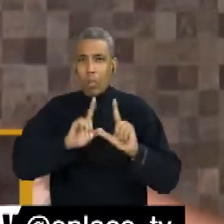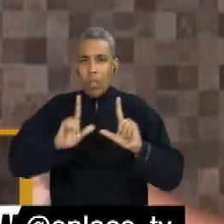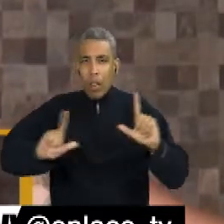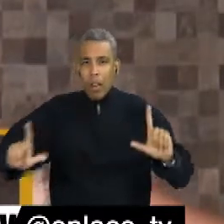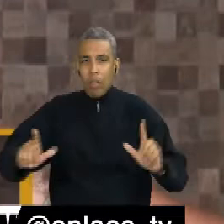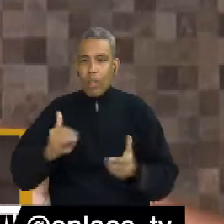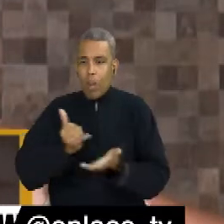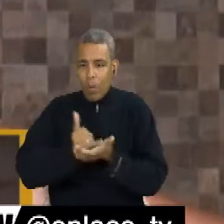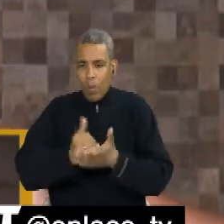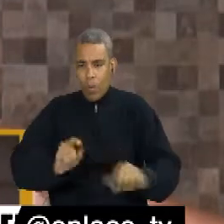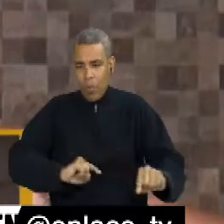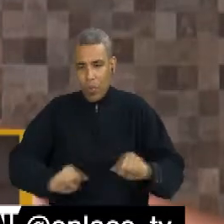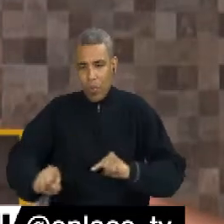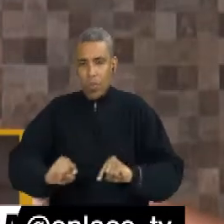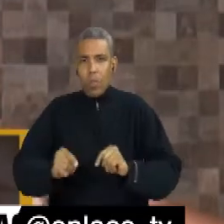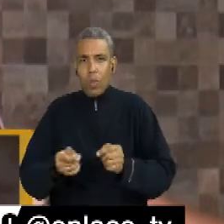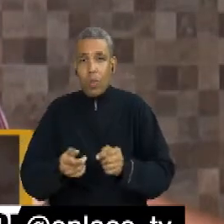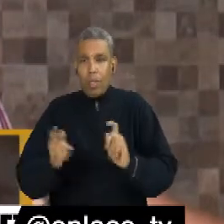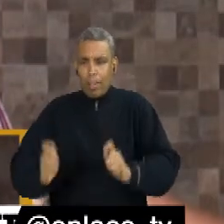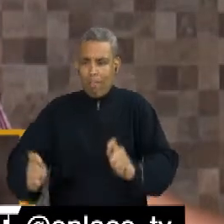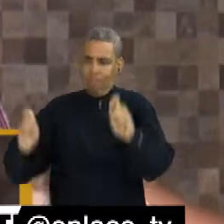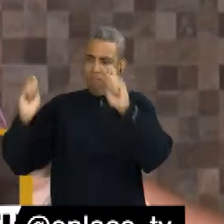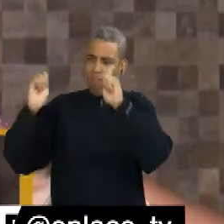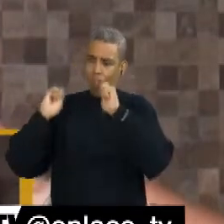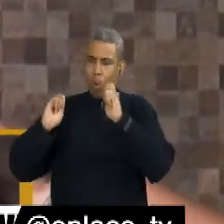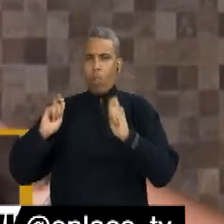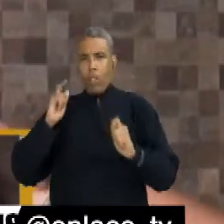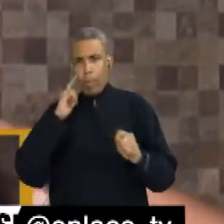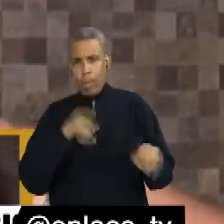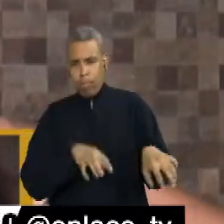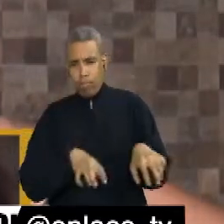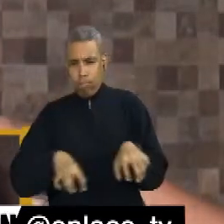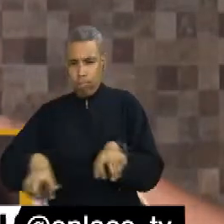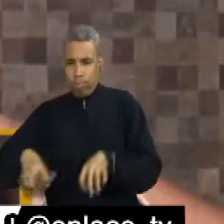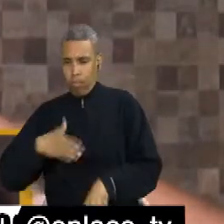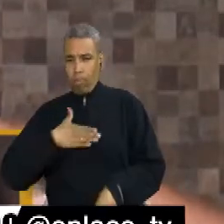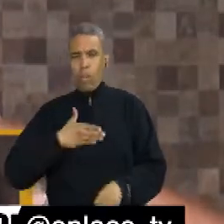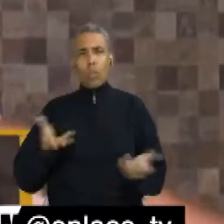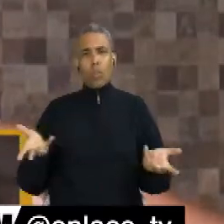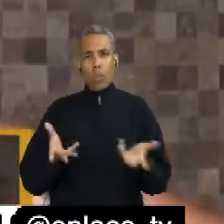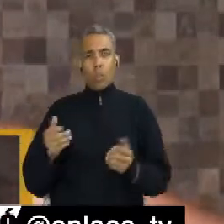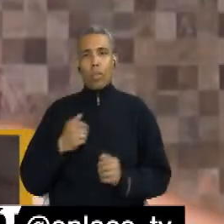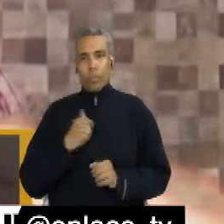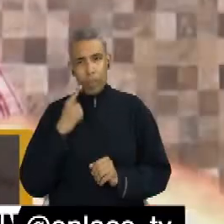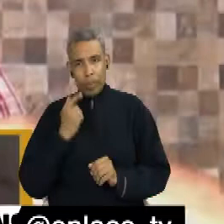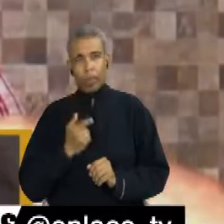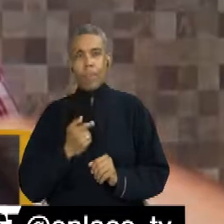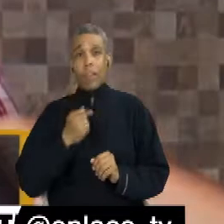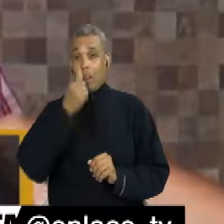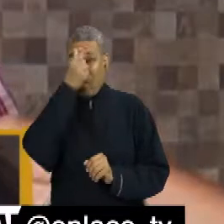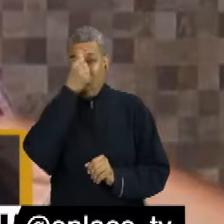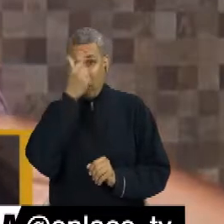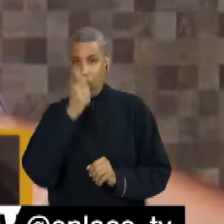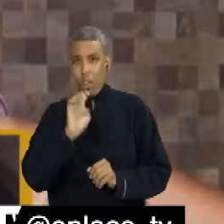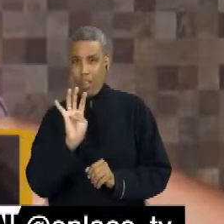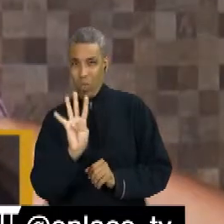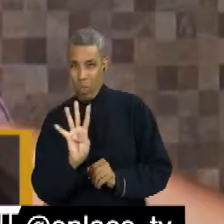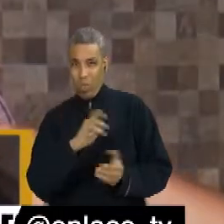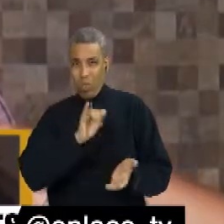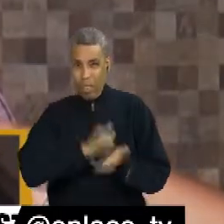nueva Junta. ¿Dónde va a ser? En la cancha Libertad, el 4 de junio a las 4 de la tarde. Presidente Nelson